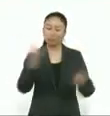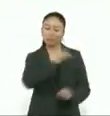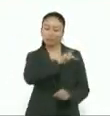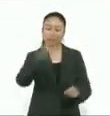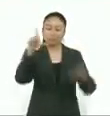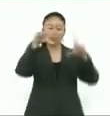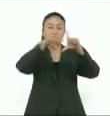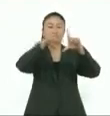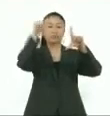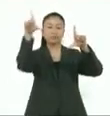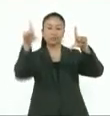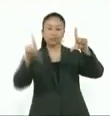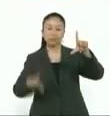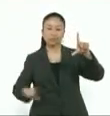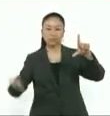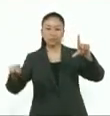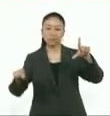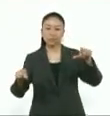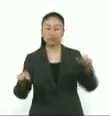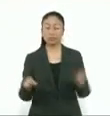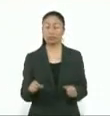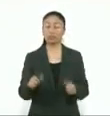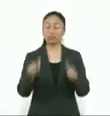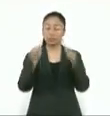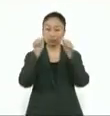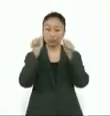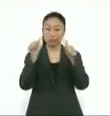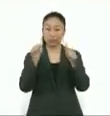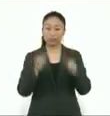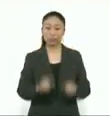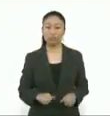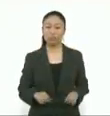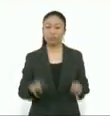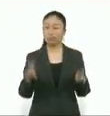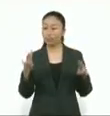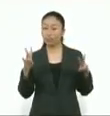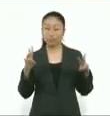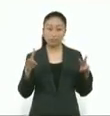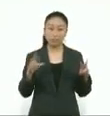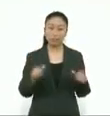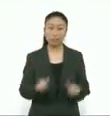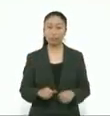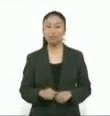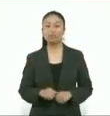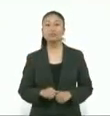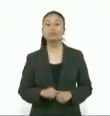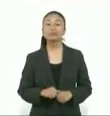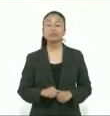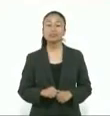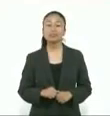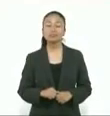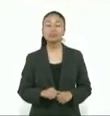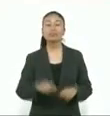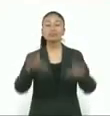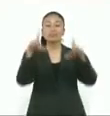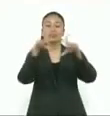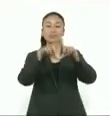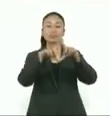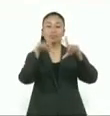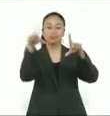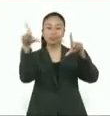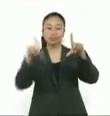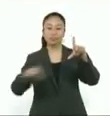sepa. Hay que estar alerta, alerta, alerta. México